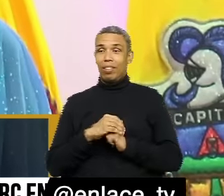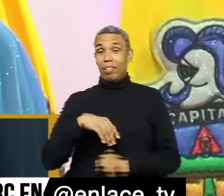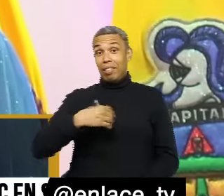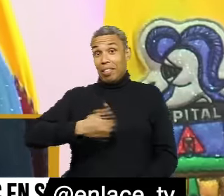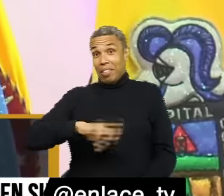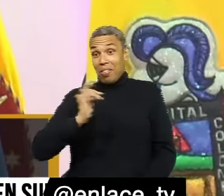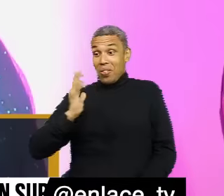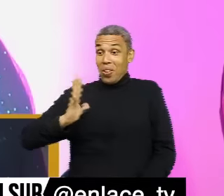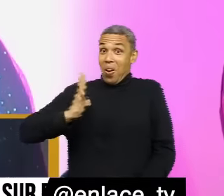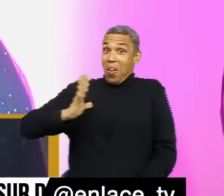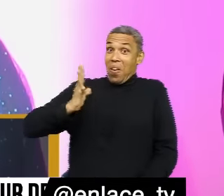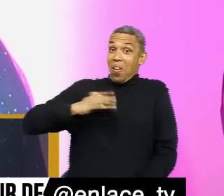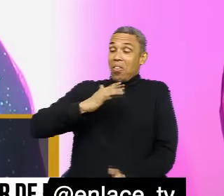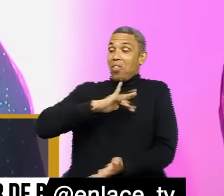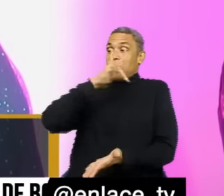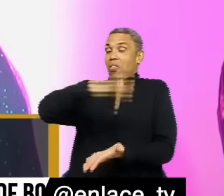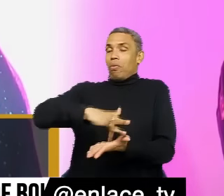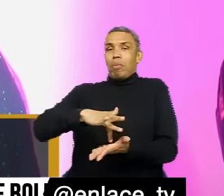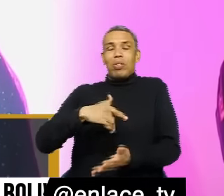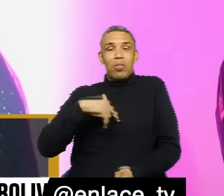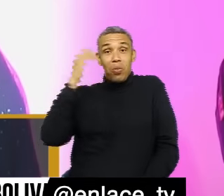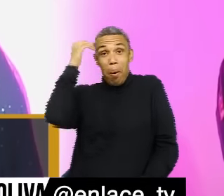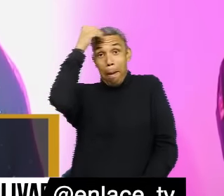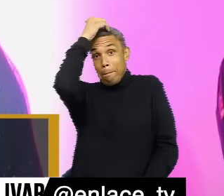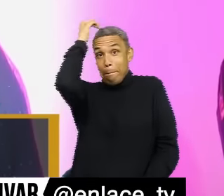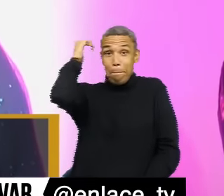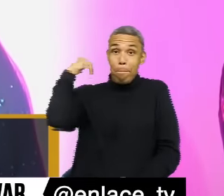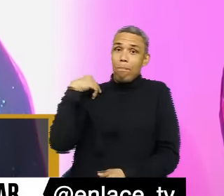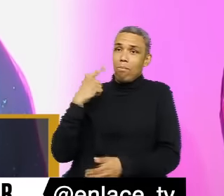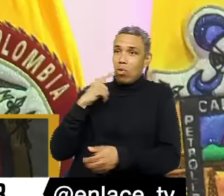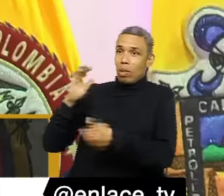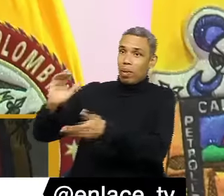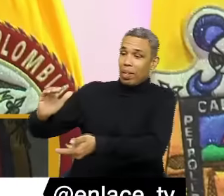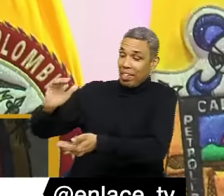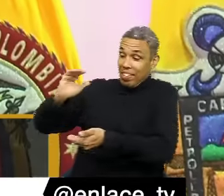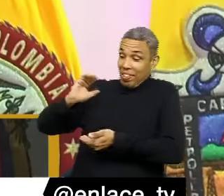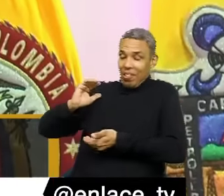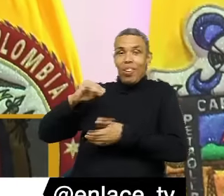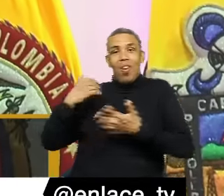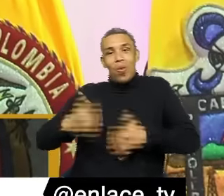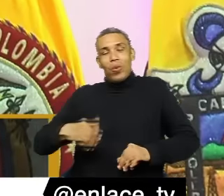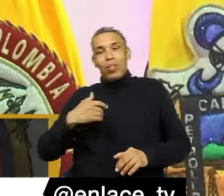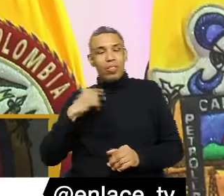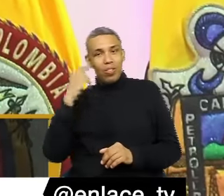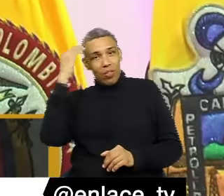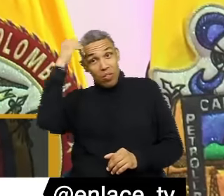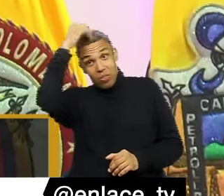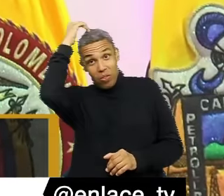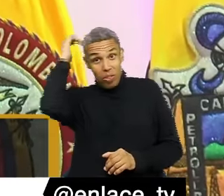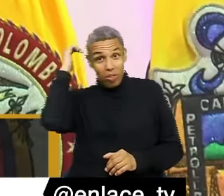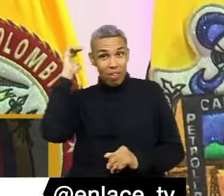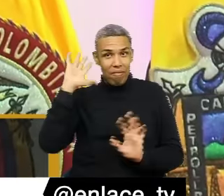pero no sabía cuál era el motivo. Esto es un adelanto y de verdad es un honor poder estar